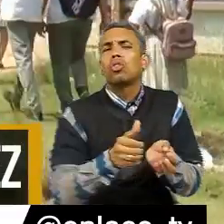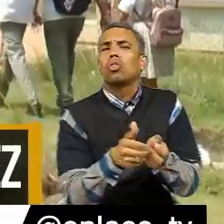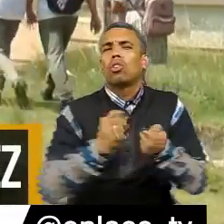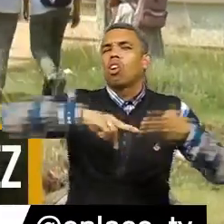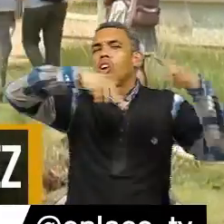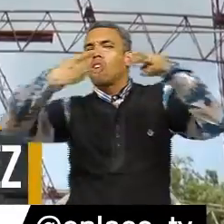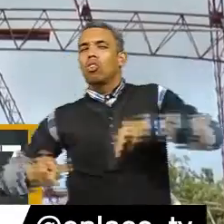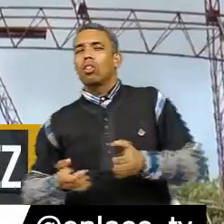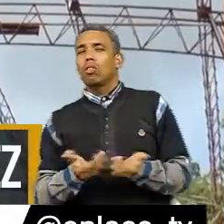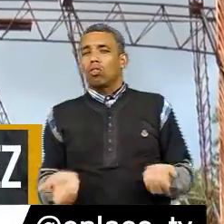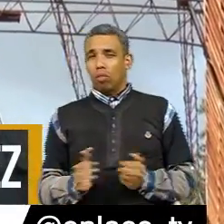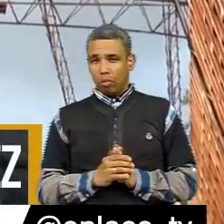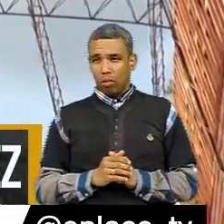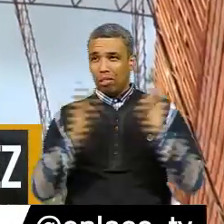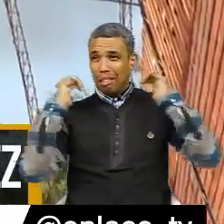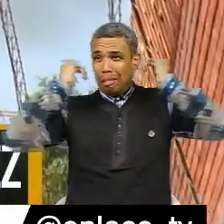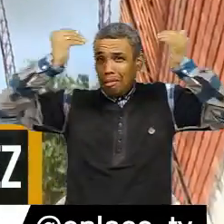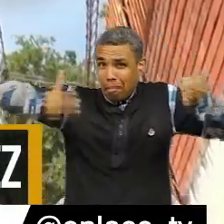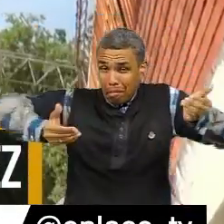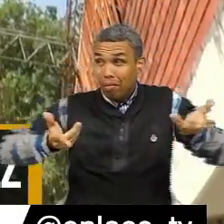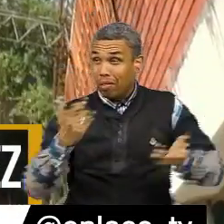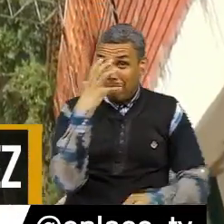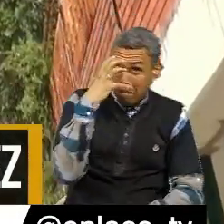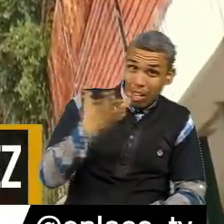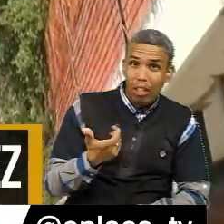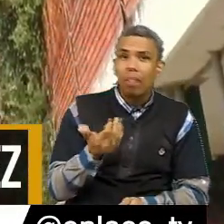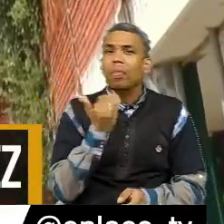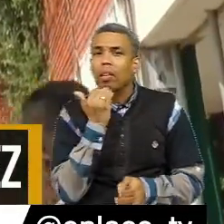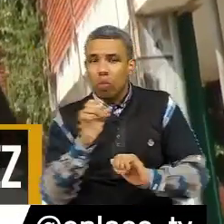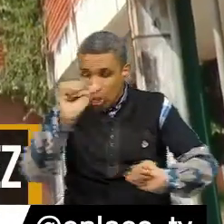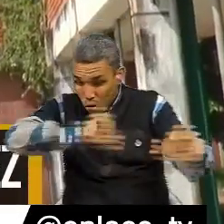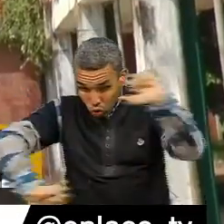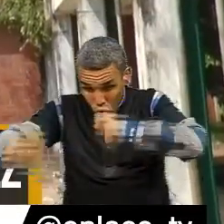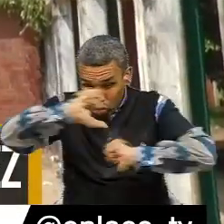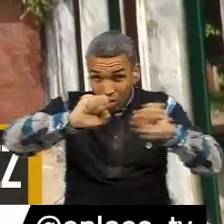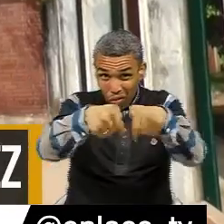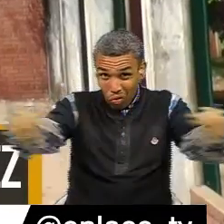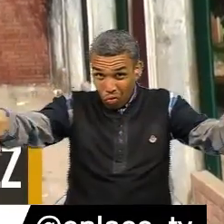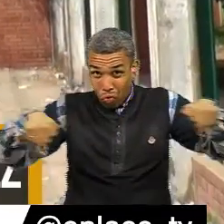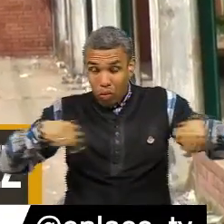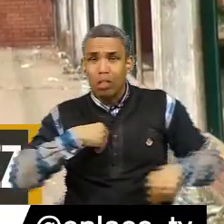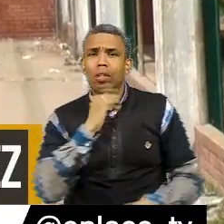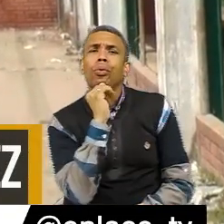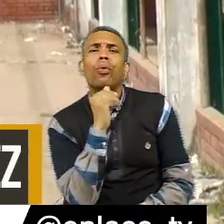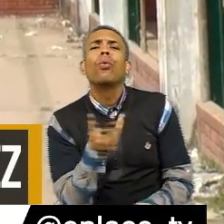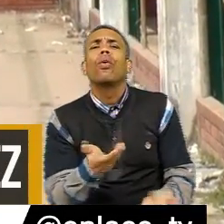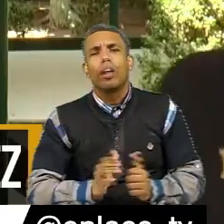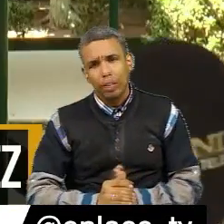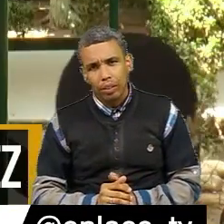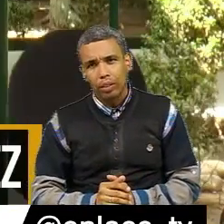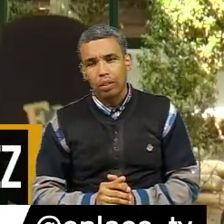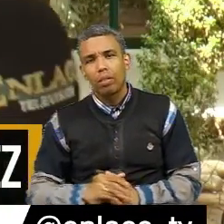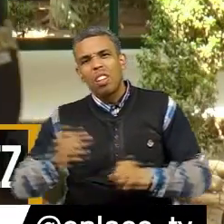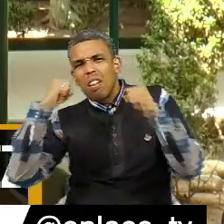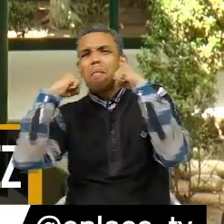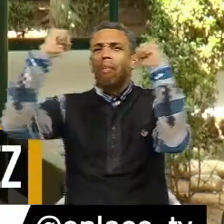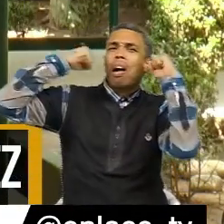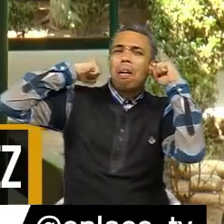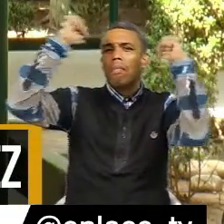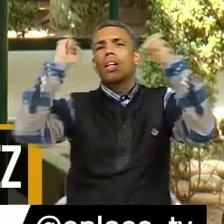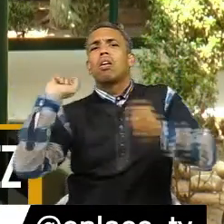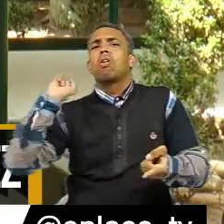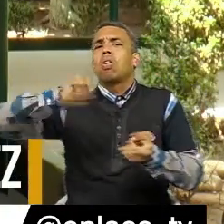las canchas, no contamos con laboratorios para un óptimo aprendizaje estudiantil. ¿Hasta cuándo va esta protesta? ¿Se mantiene o es por hoy